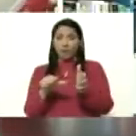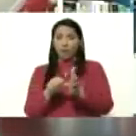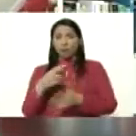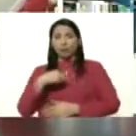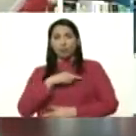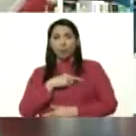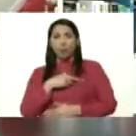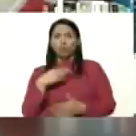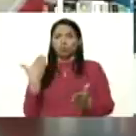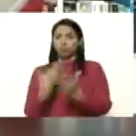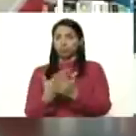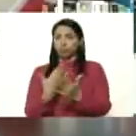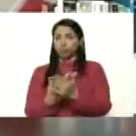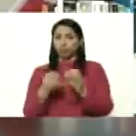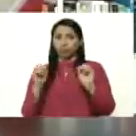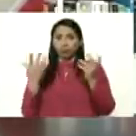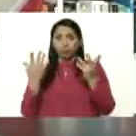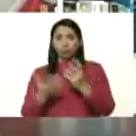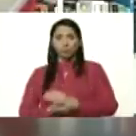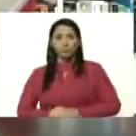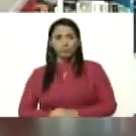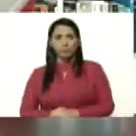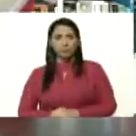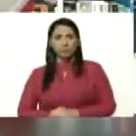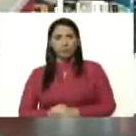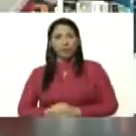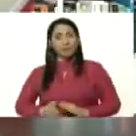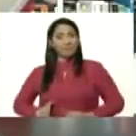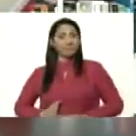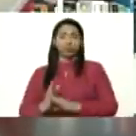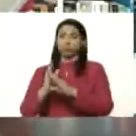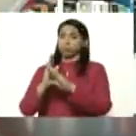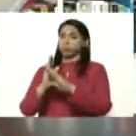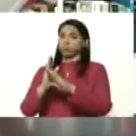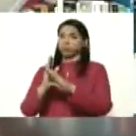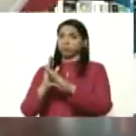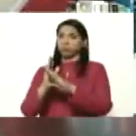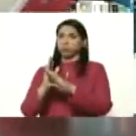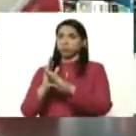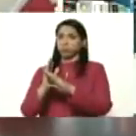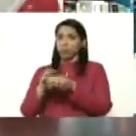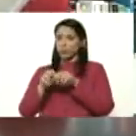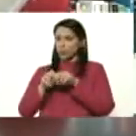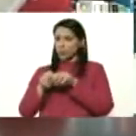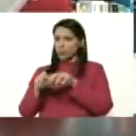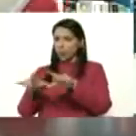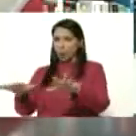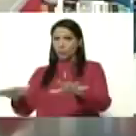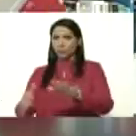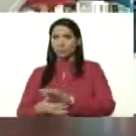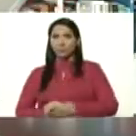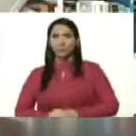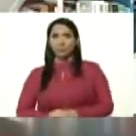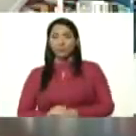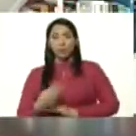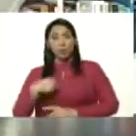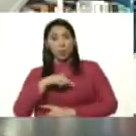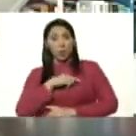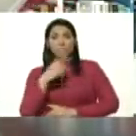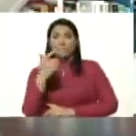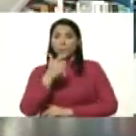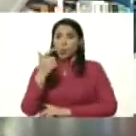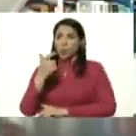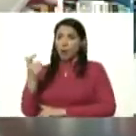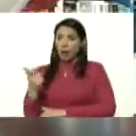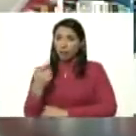nosotros hemos logrado cortar las cadenas de transmisión, nosotros buscándolo